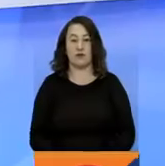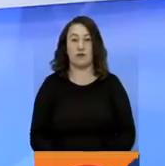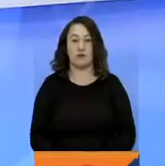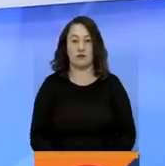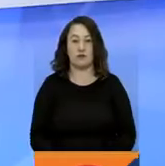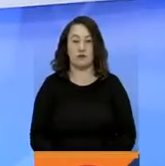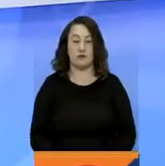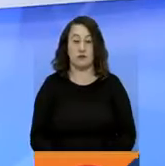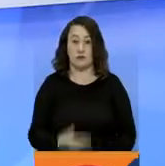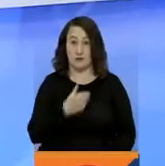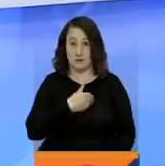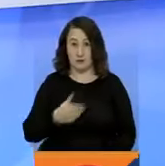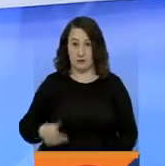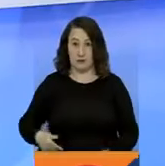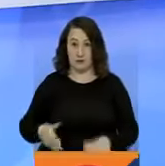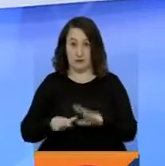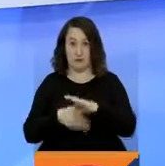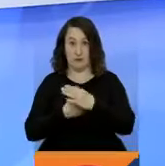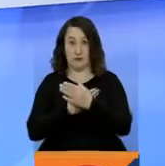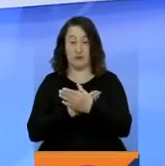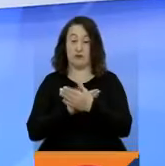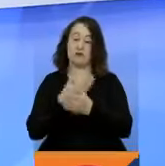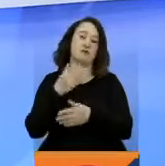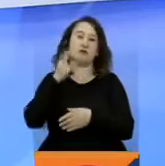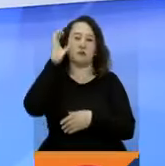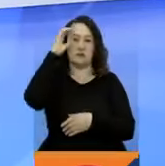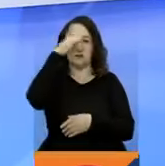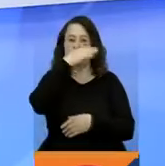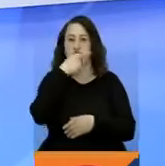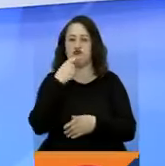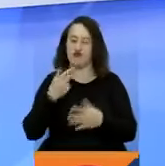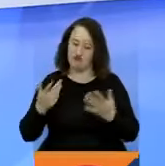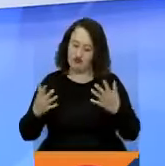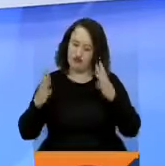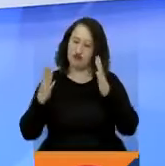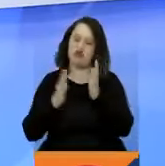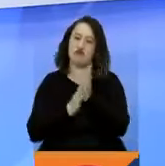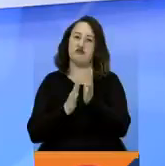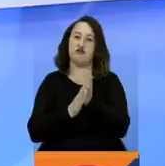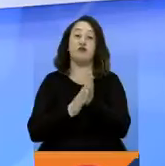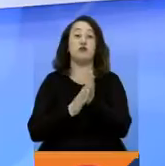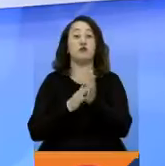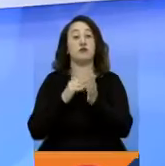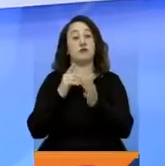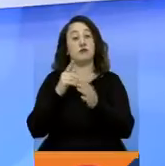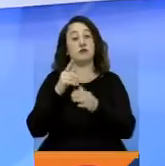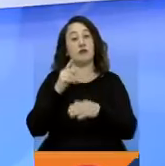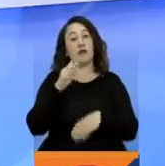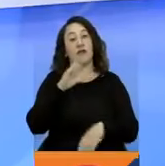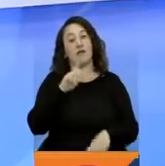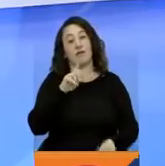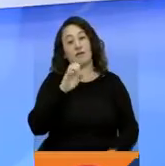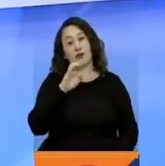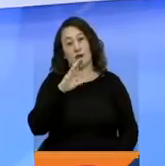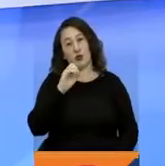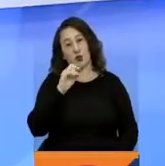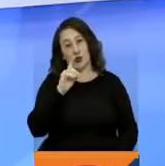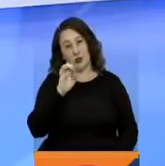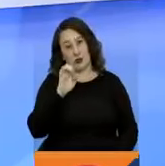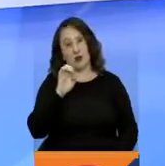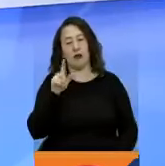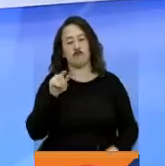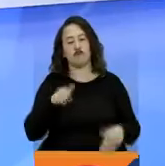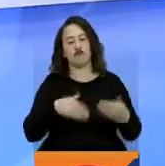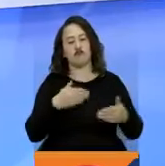El presidente de la República, Gustavo Petro, celebró que la Federación Colombiana de Educadores, FECODE, aprobara avanzar en la consolidación de un